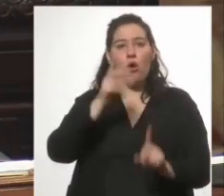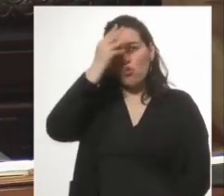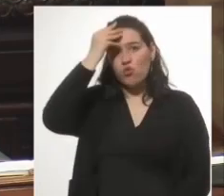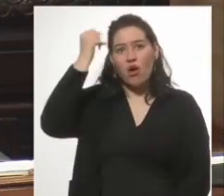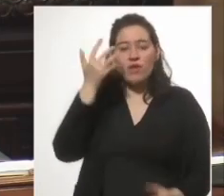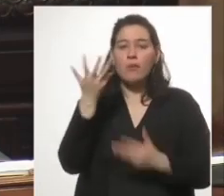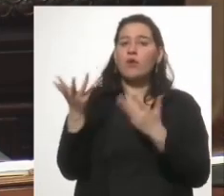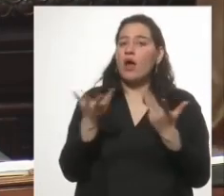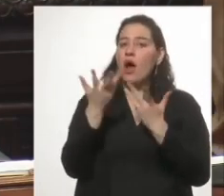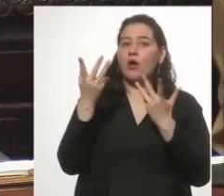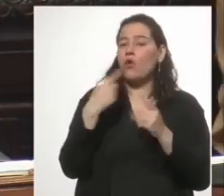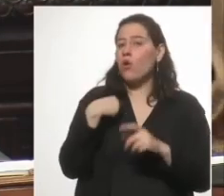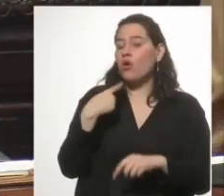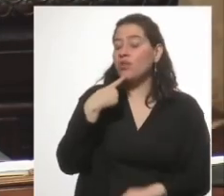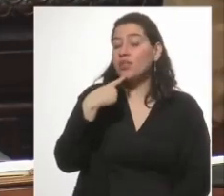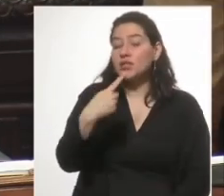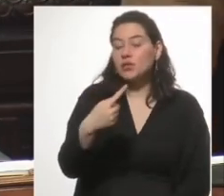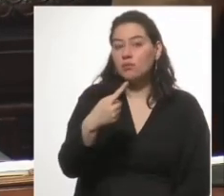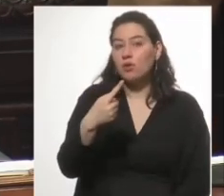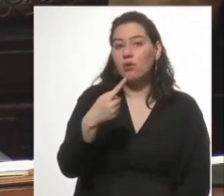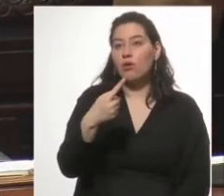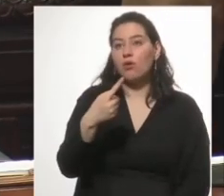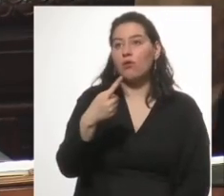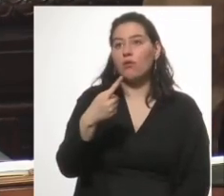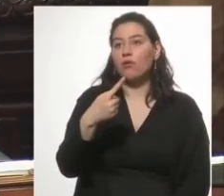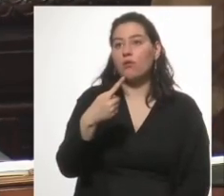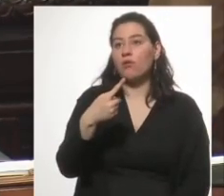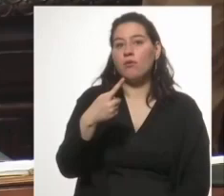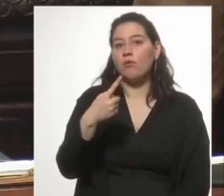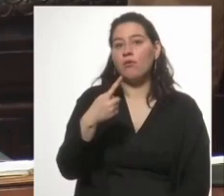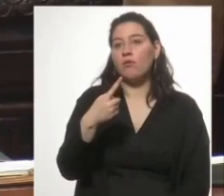de algo o decimos algo que no es